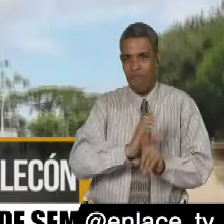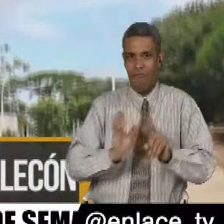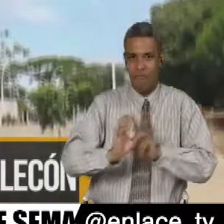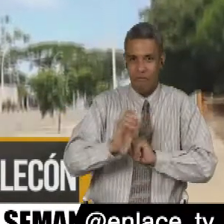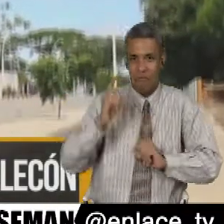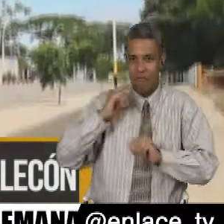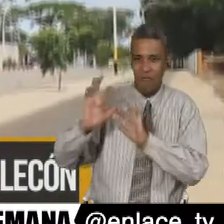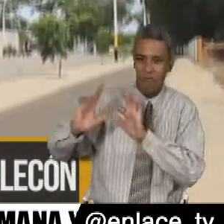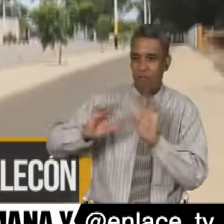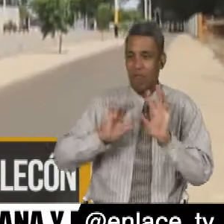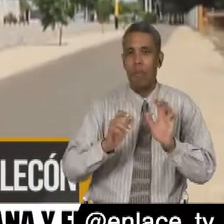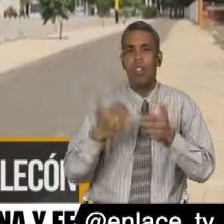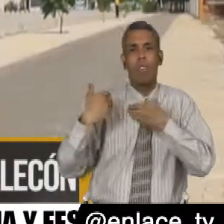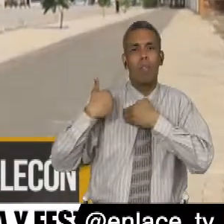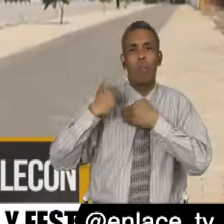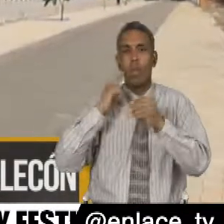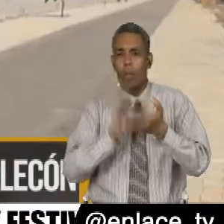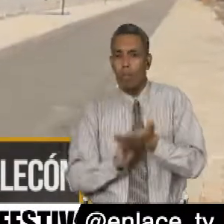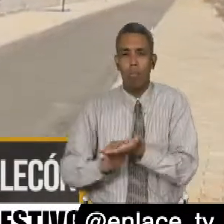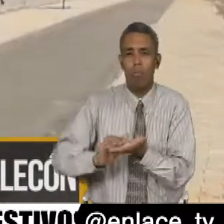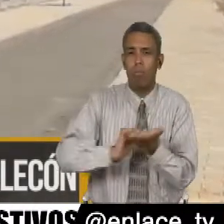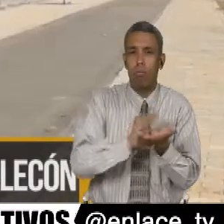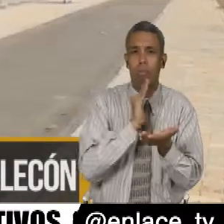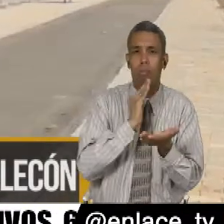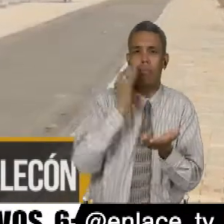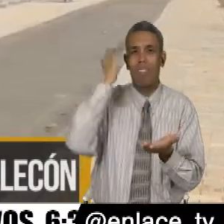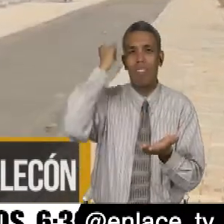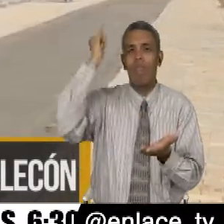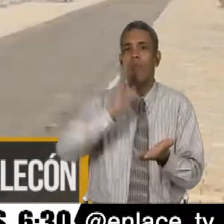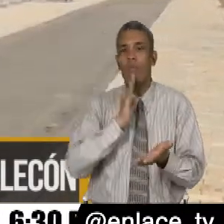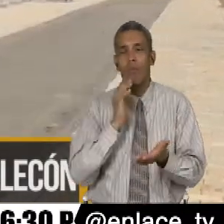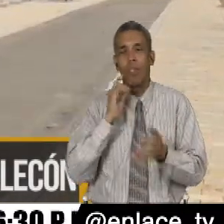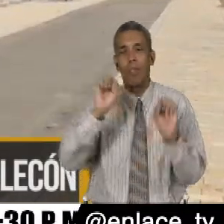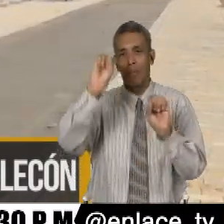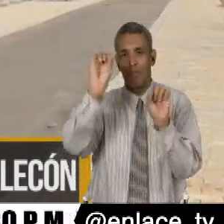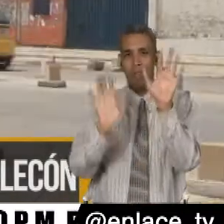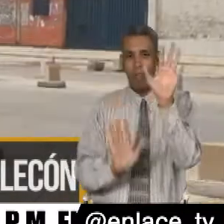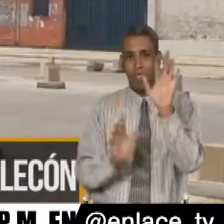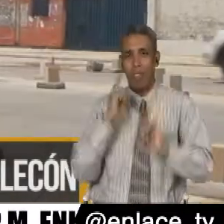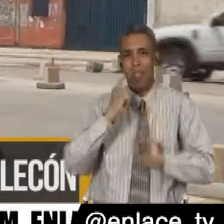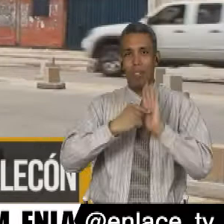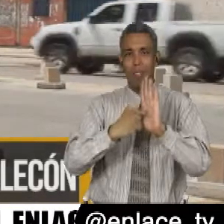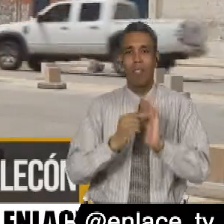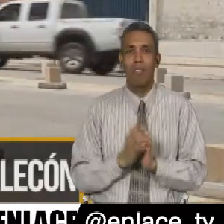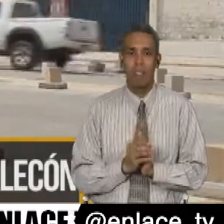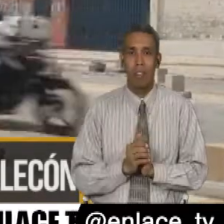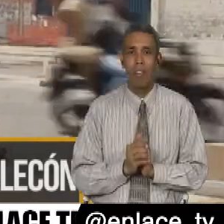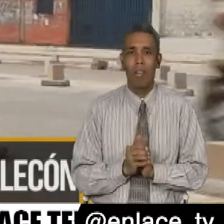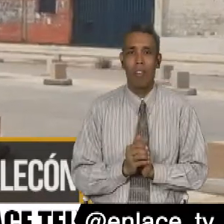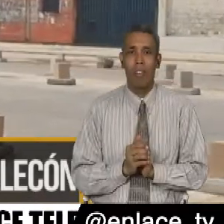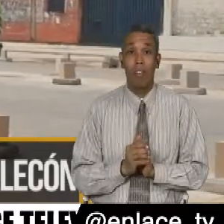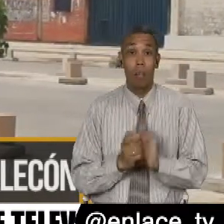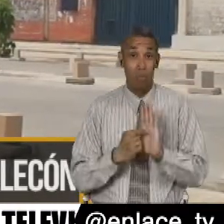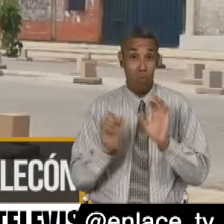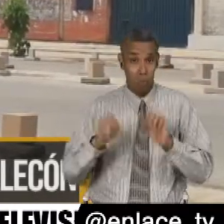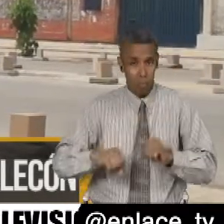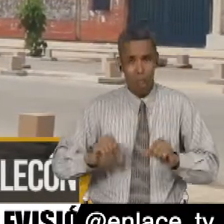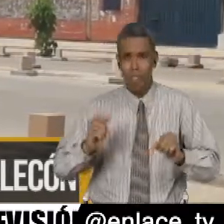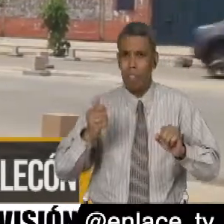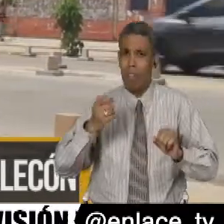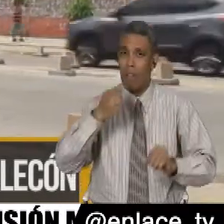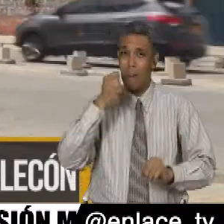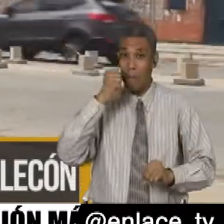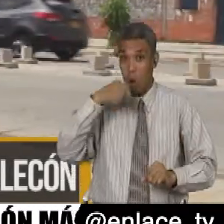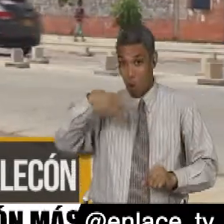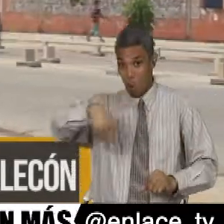desarrollo económico y social en este espacio lleno de arte 100% barranqueño propios y visitantes podrán disfrutar mañana sábado